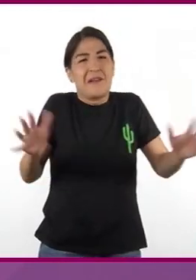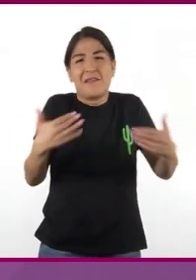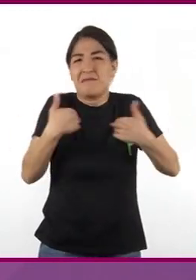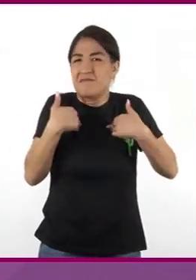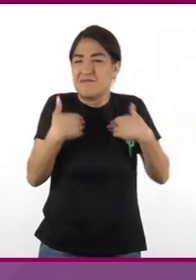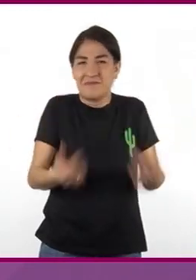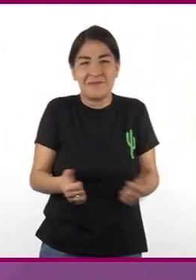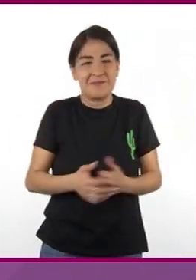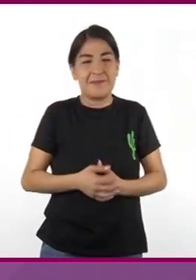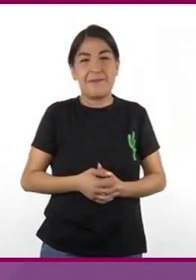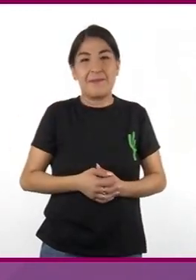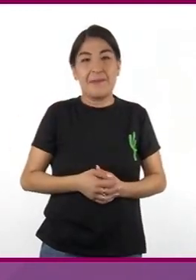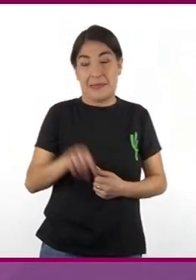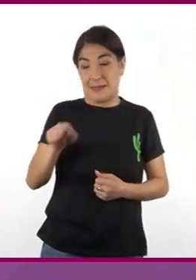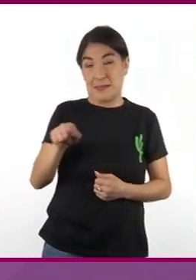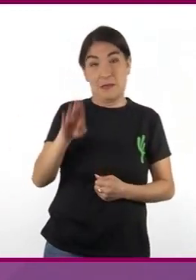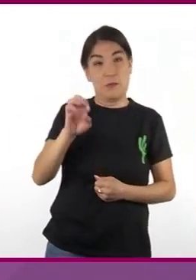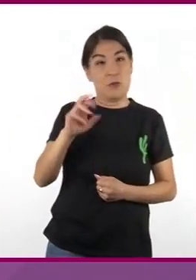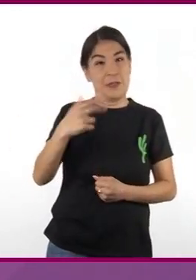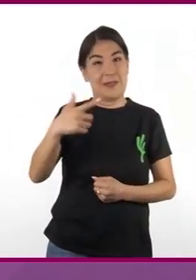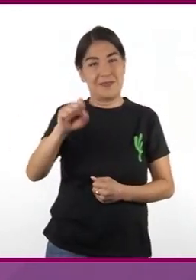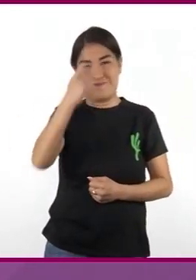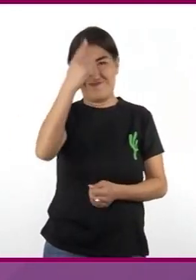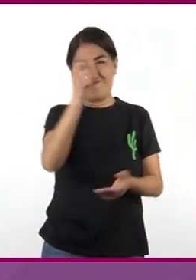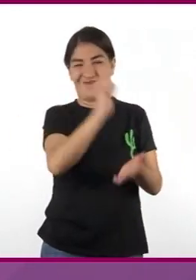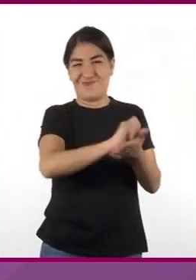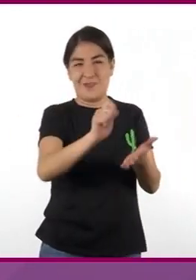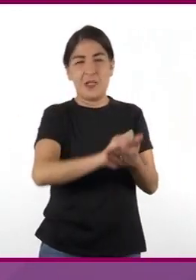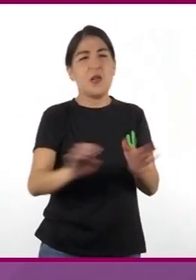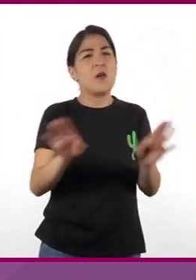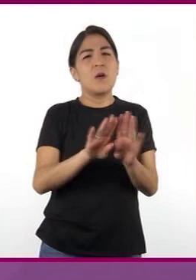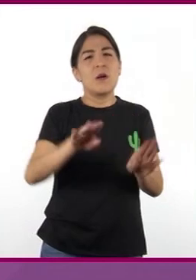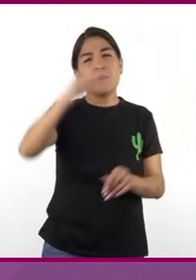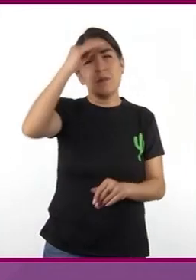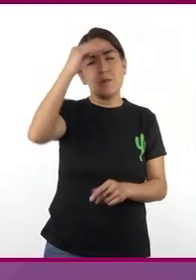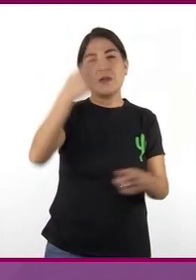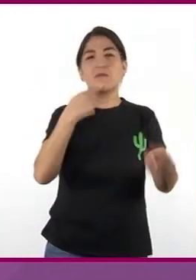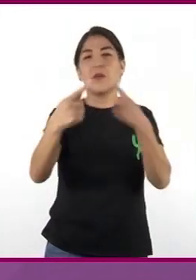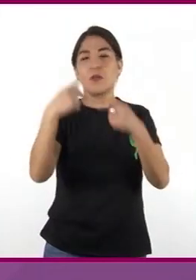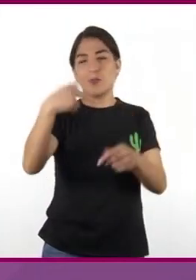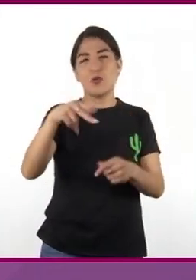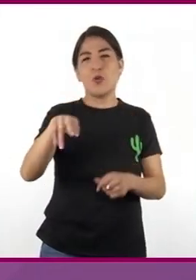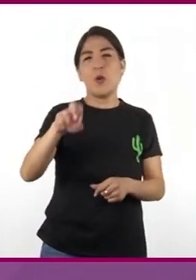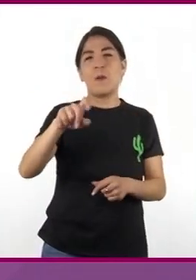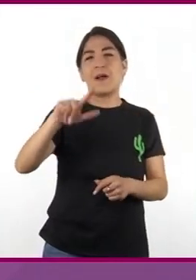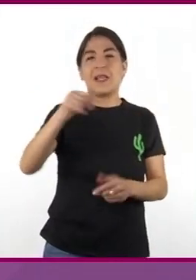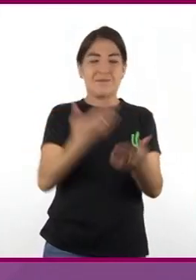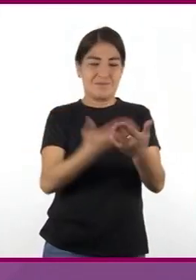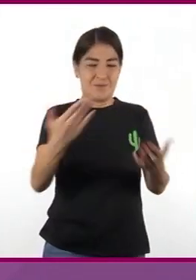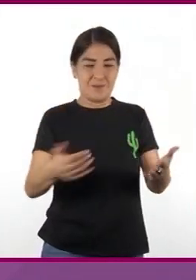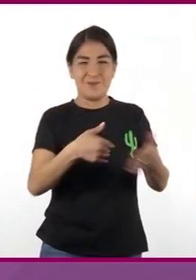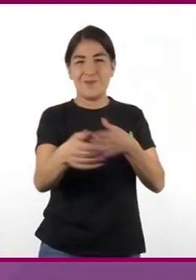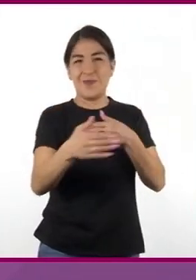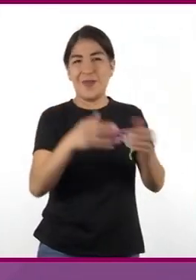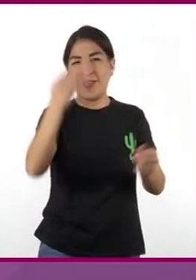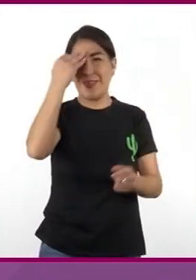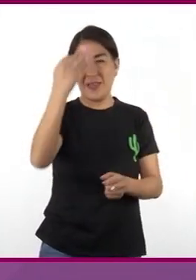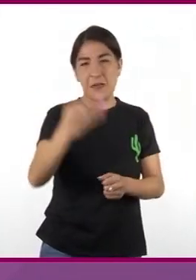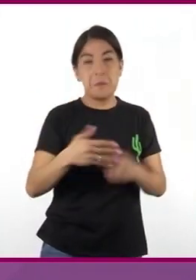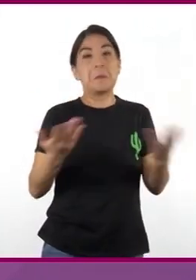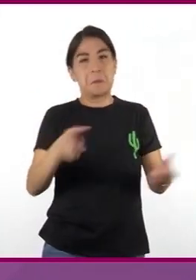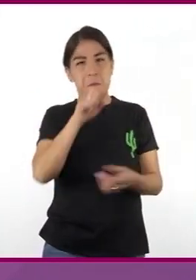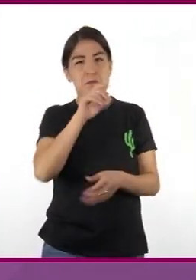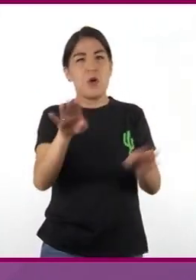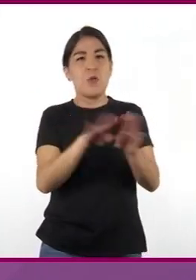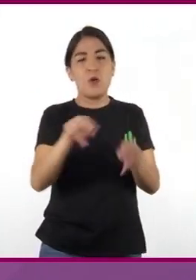rápidamente, Borges discute en ese prólogo los rumbos de la novela contemporánea, oponiendo la novela psicológica